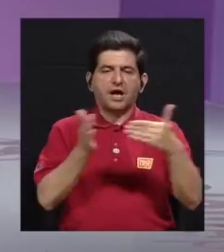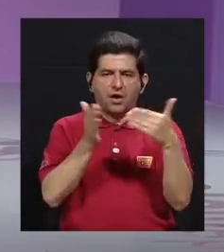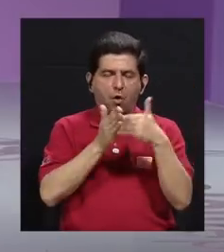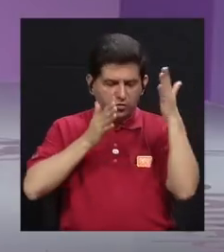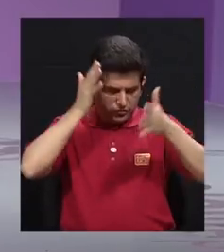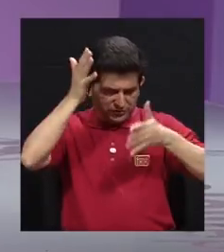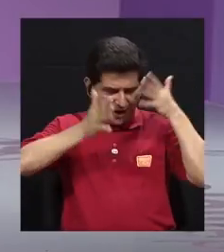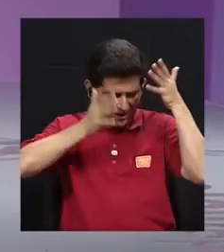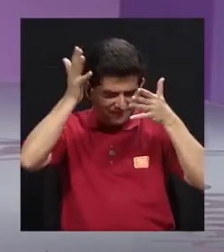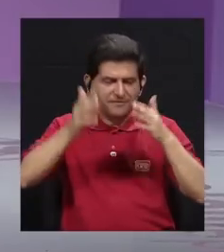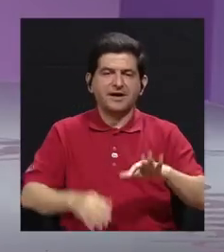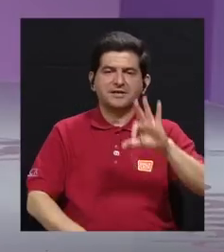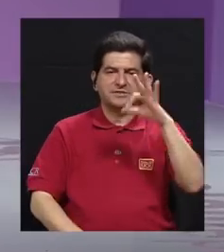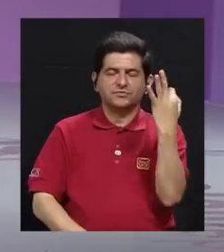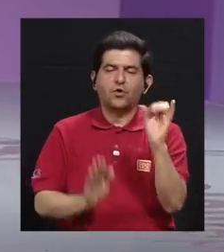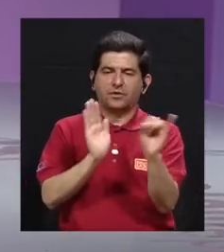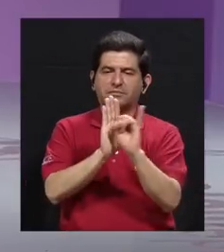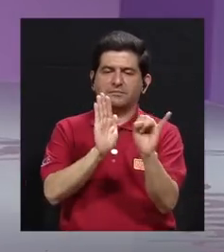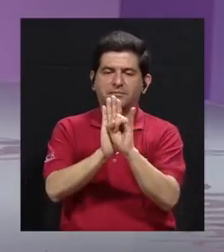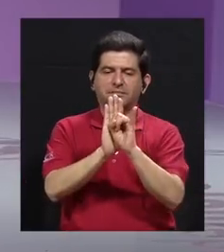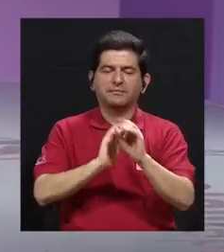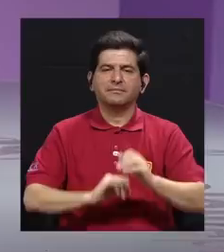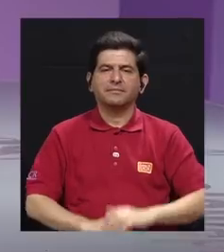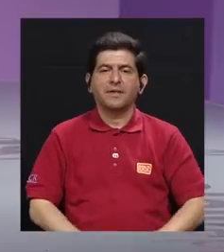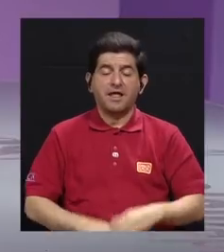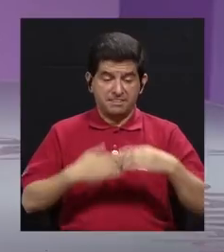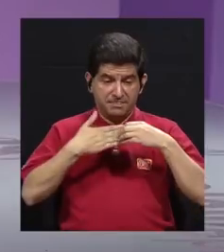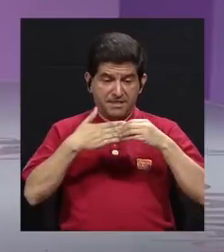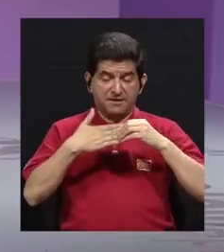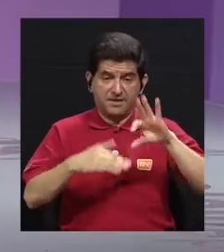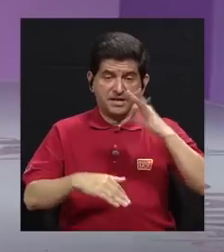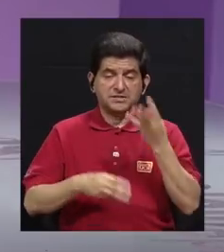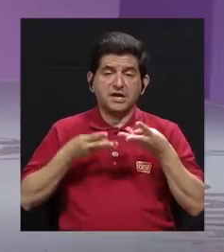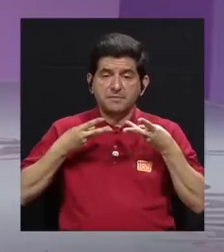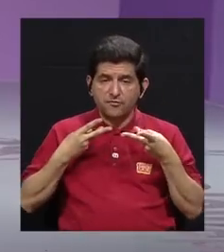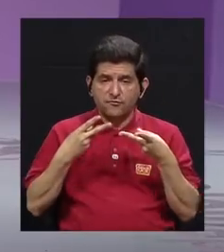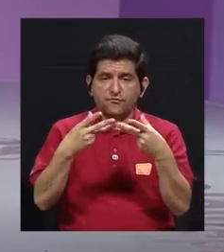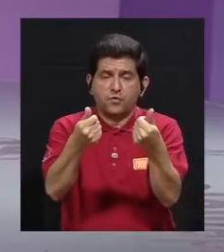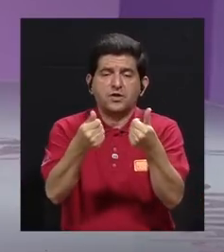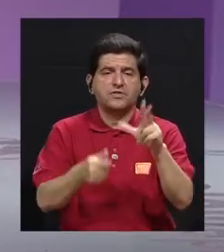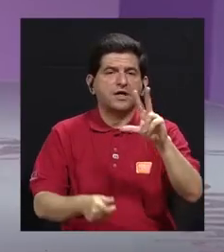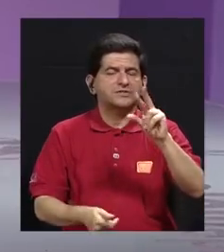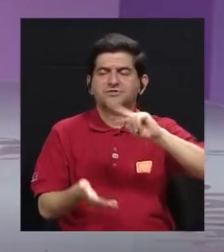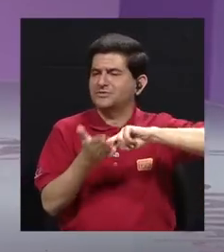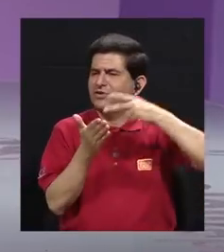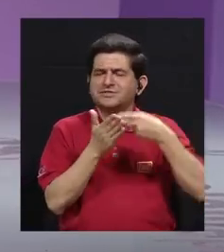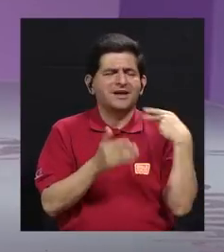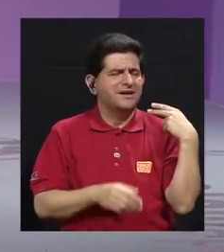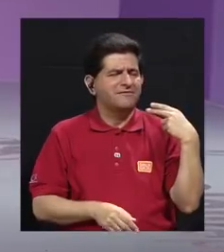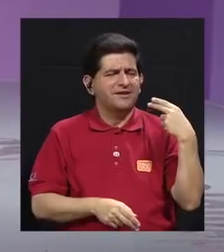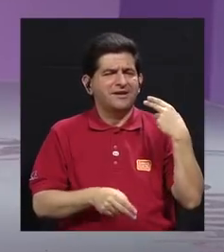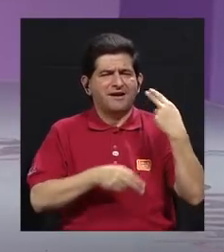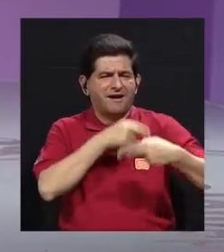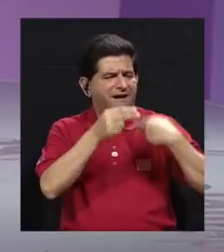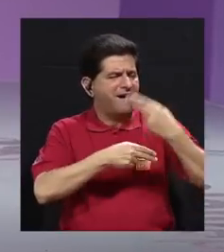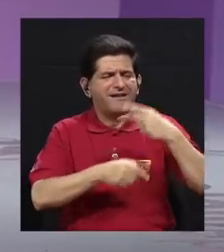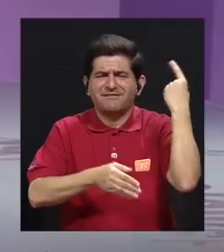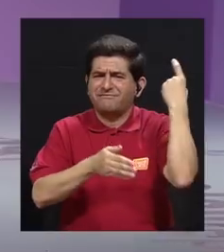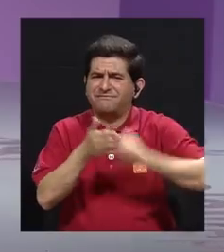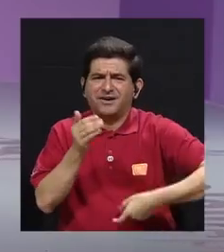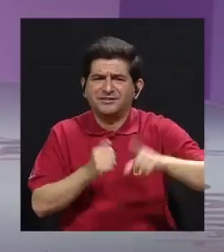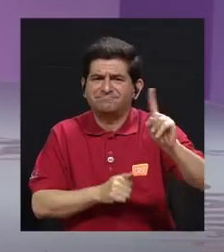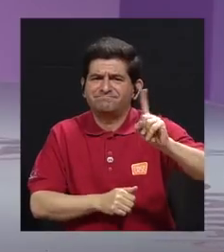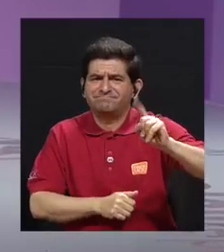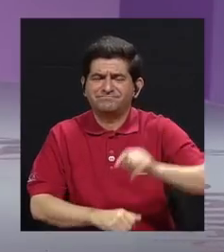para recrearse y para crear formas de identidad flexibles, fluidas, que no sean una herencia